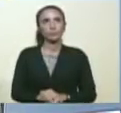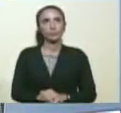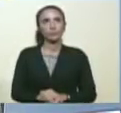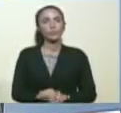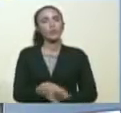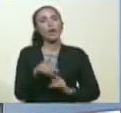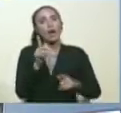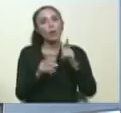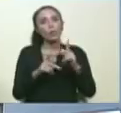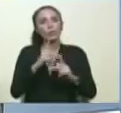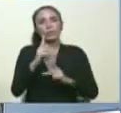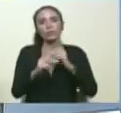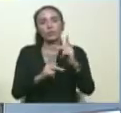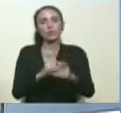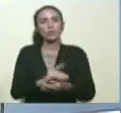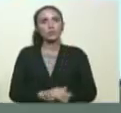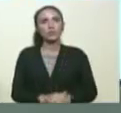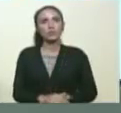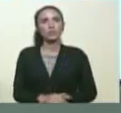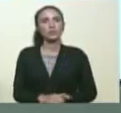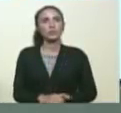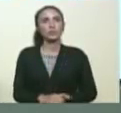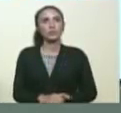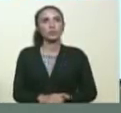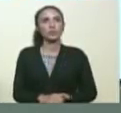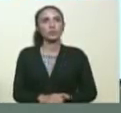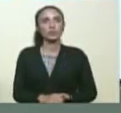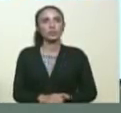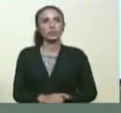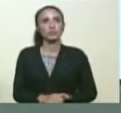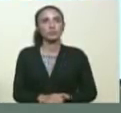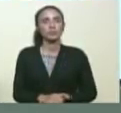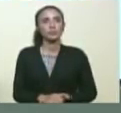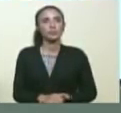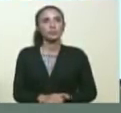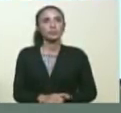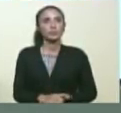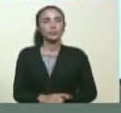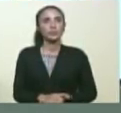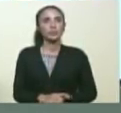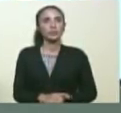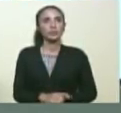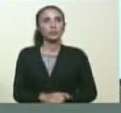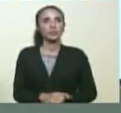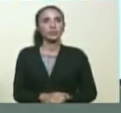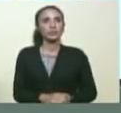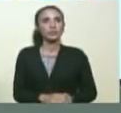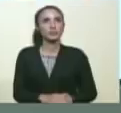pequeños como arroz, ¿verdad, Silvia? En estos días me conseguí un productor pequeño